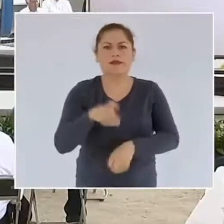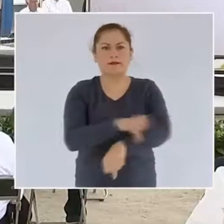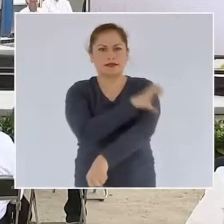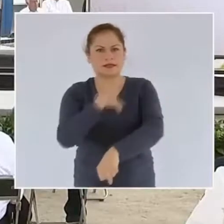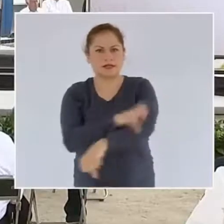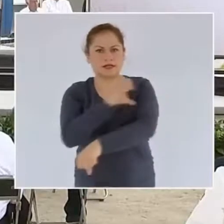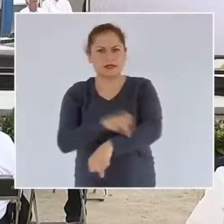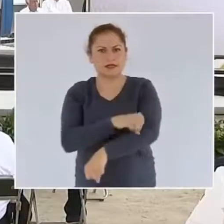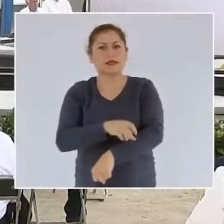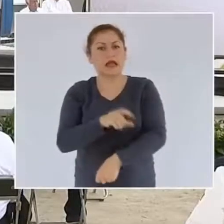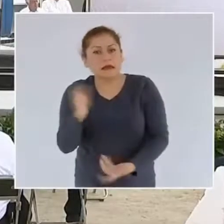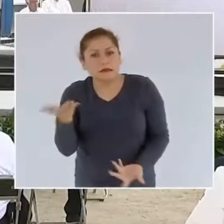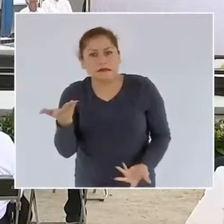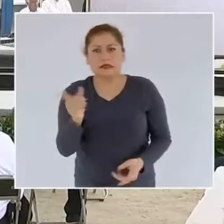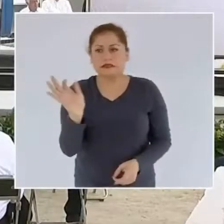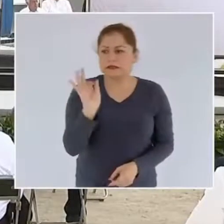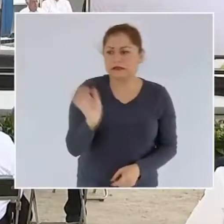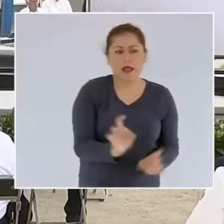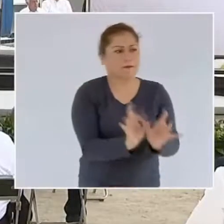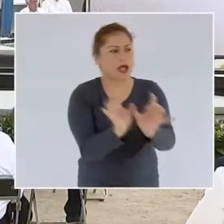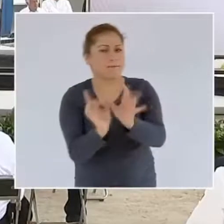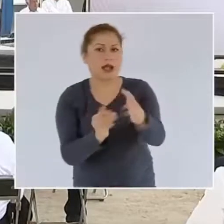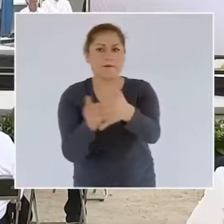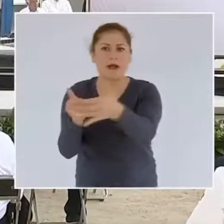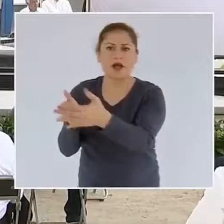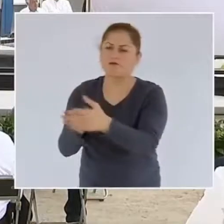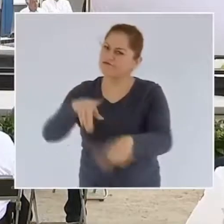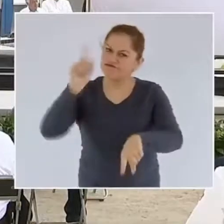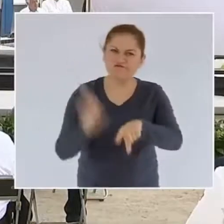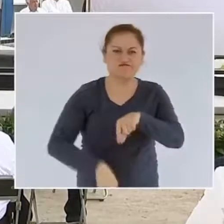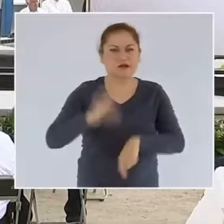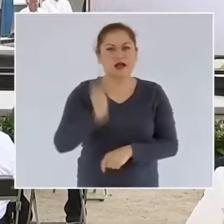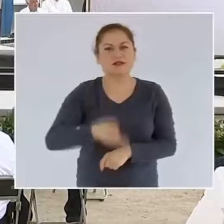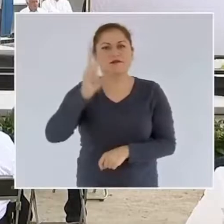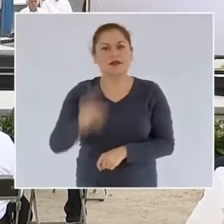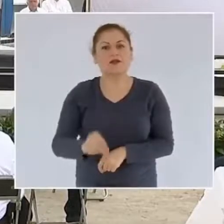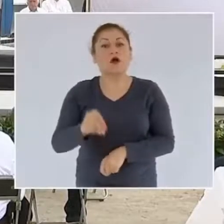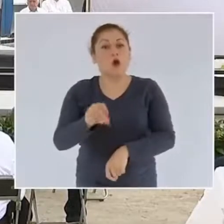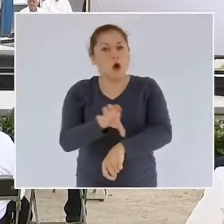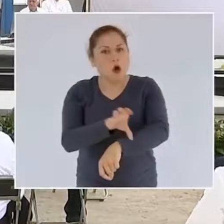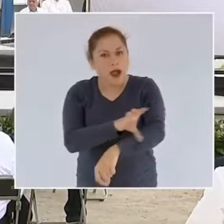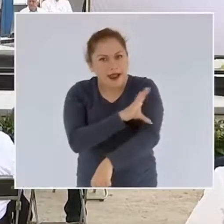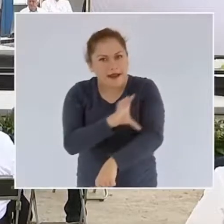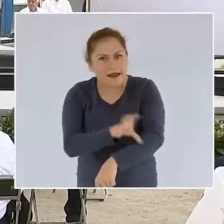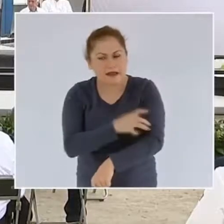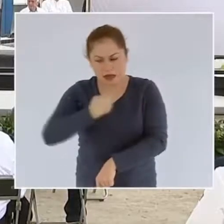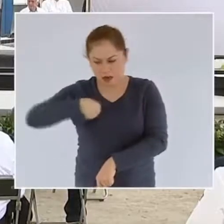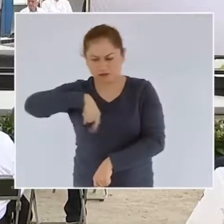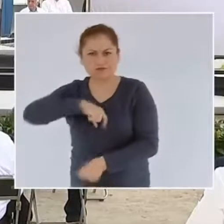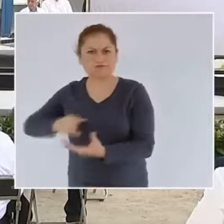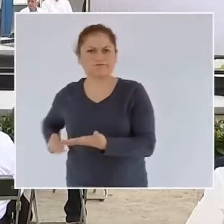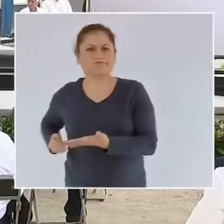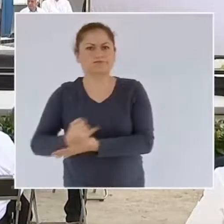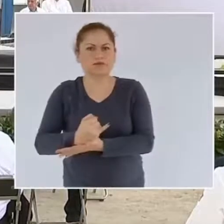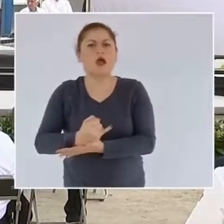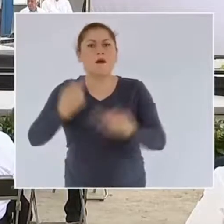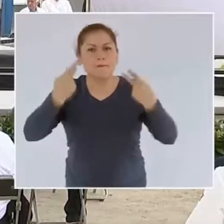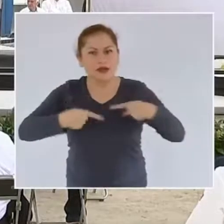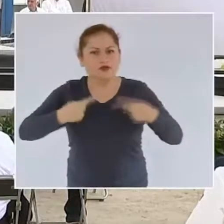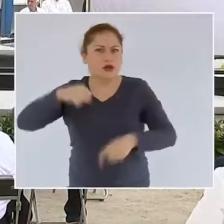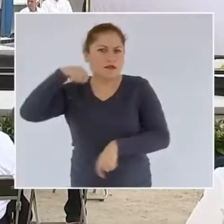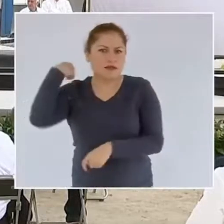obstáculos en este propósito esencial de la República. Con toda energía y decisión, los tabasqueños respaldamos su